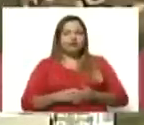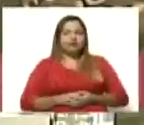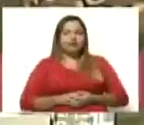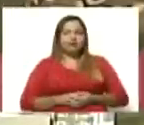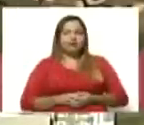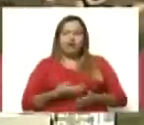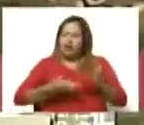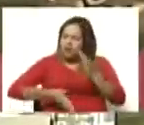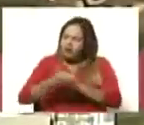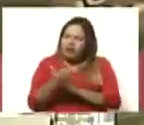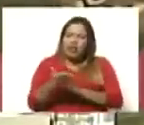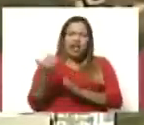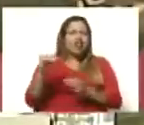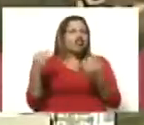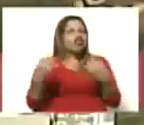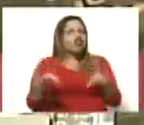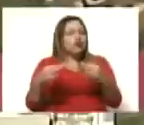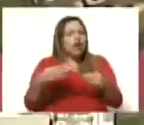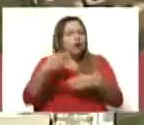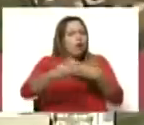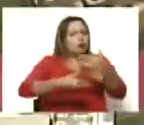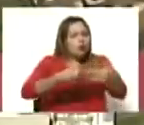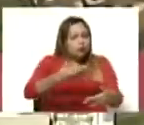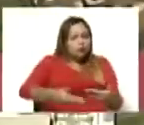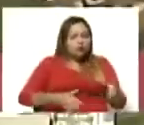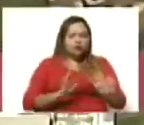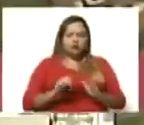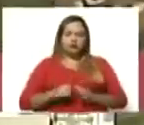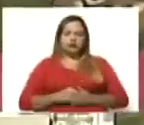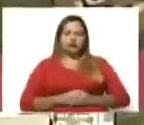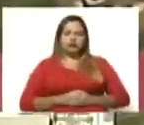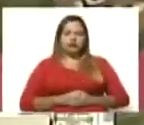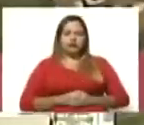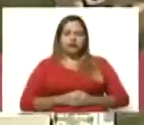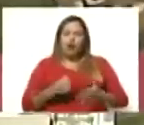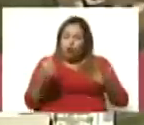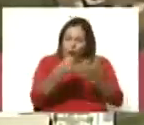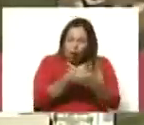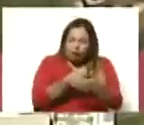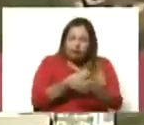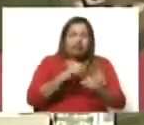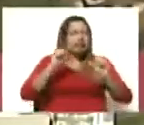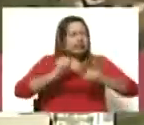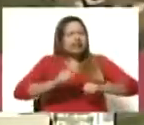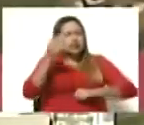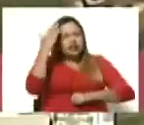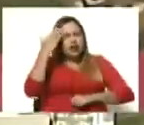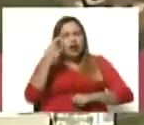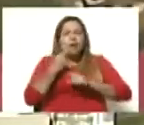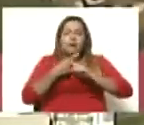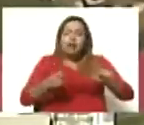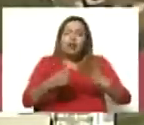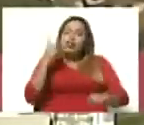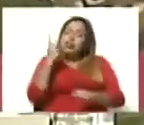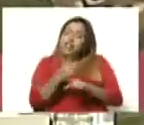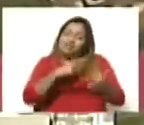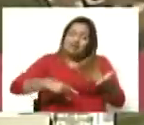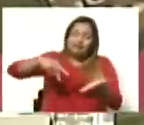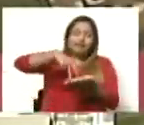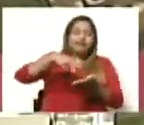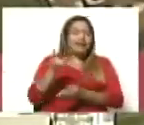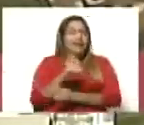que se vaya recuperando la normalidad, paso a paso. Es un golpe, sí. Pero uno de los golpes tiene que levantarse